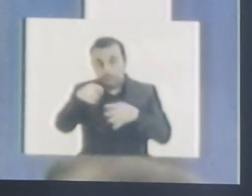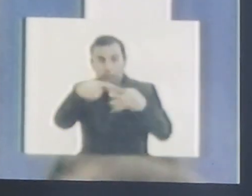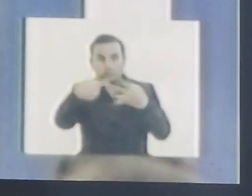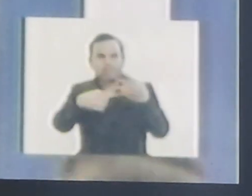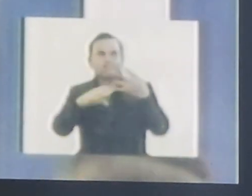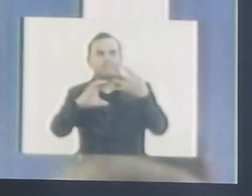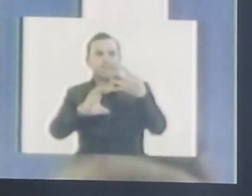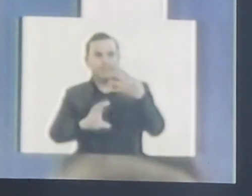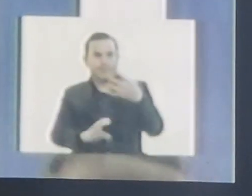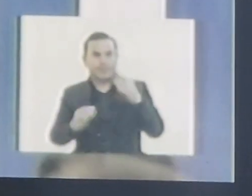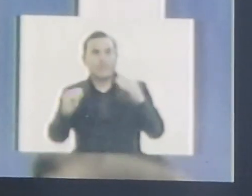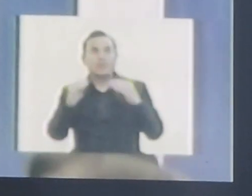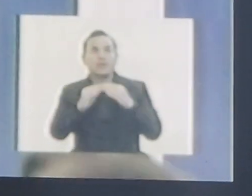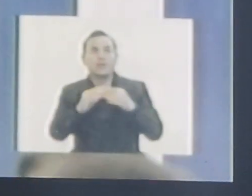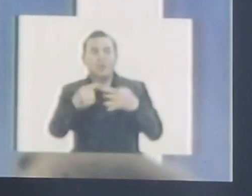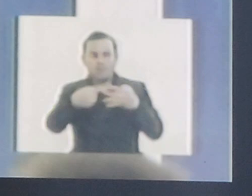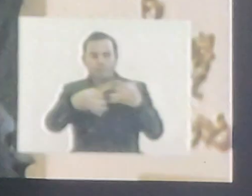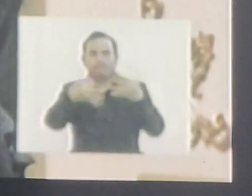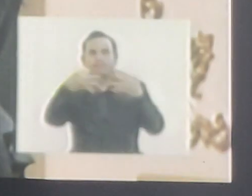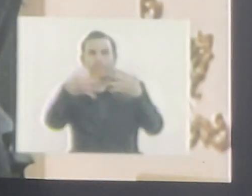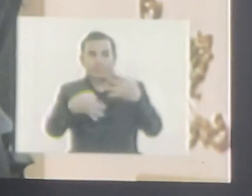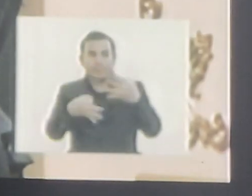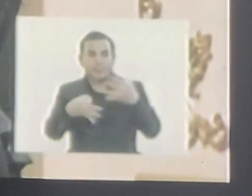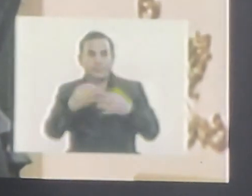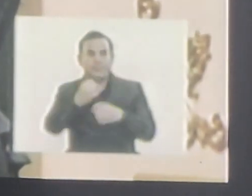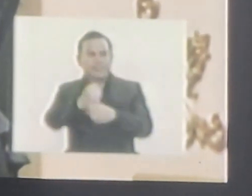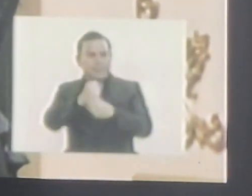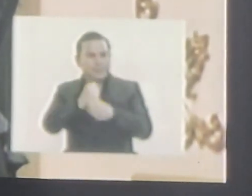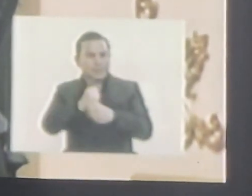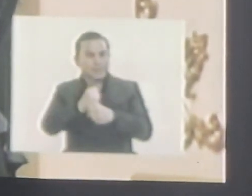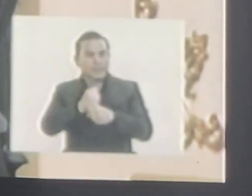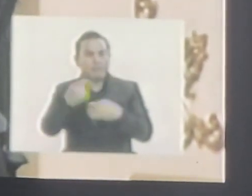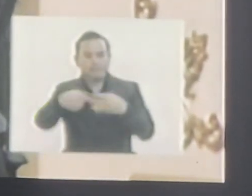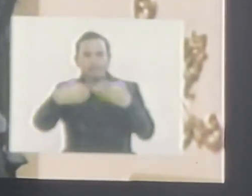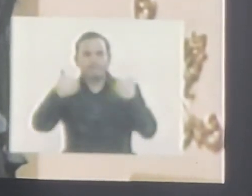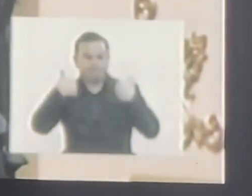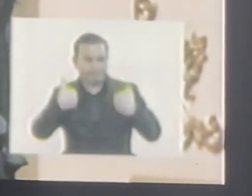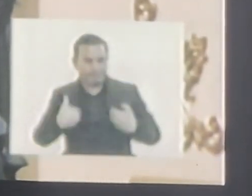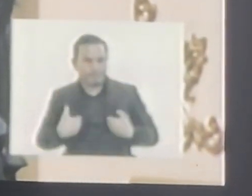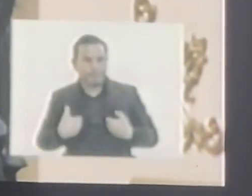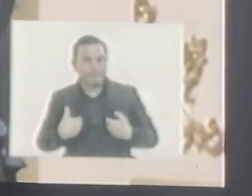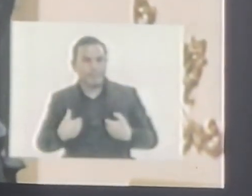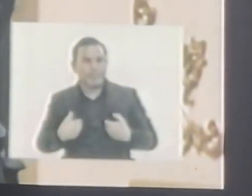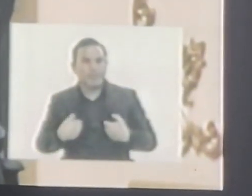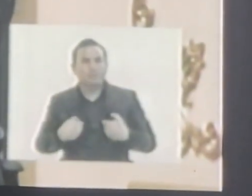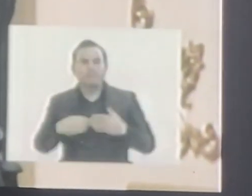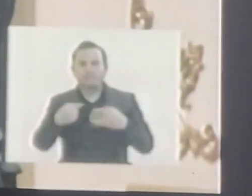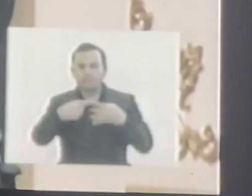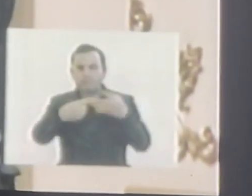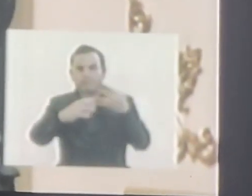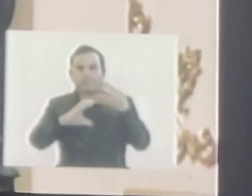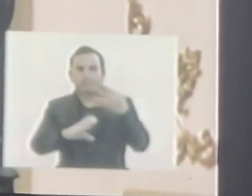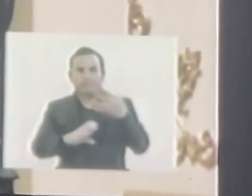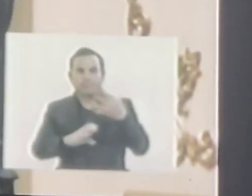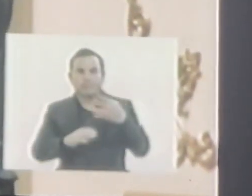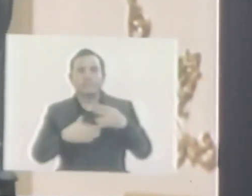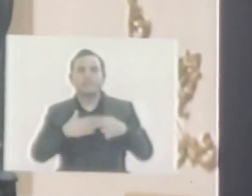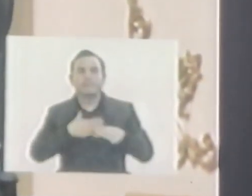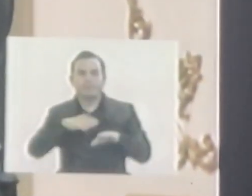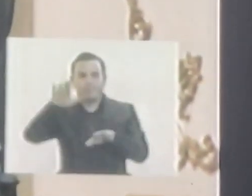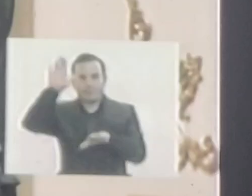República y demás leyes que aseguren los derechos establecidos en la Carta Magna? Sí, juro.